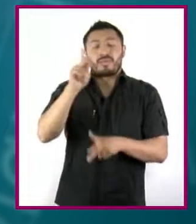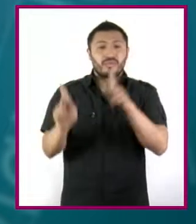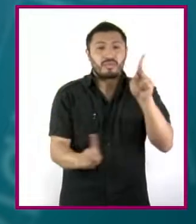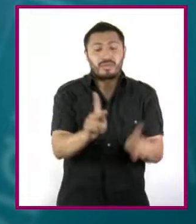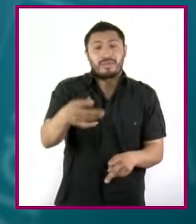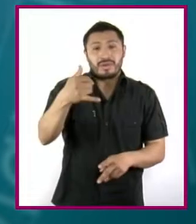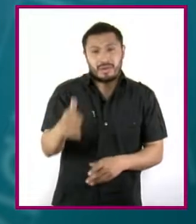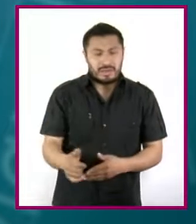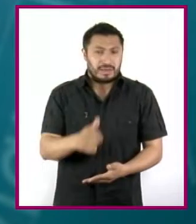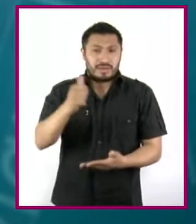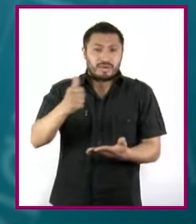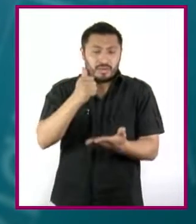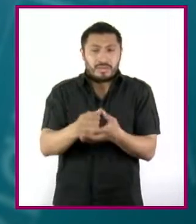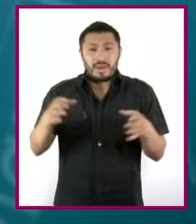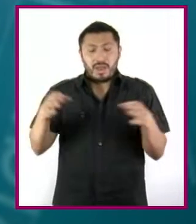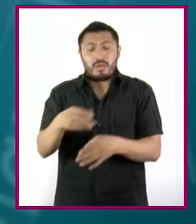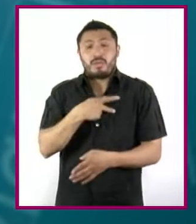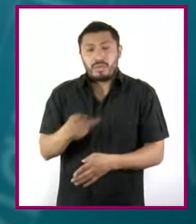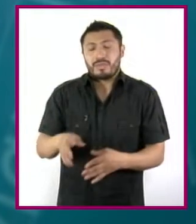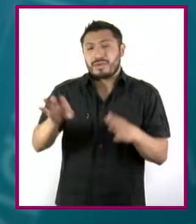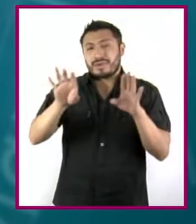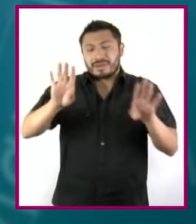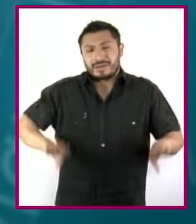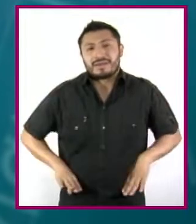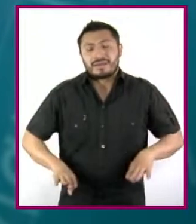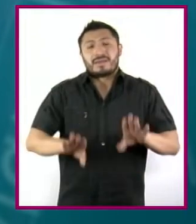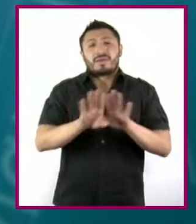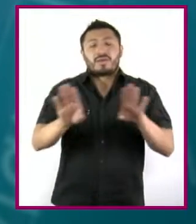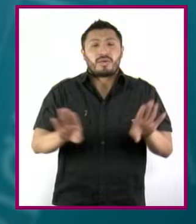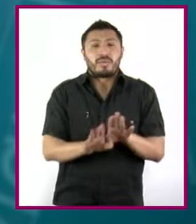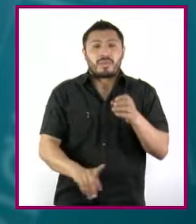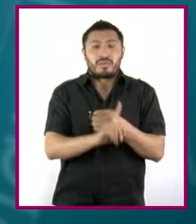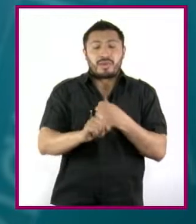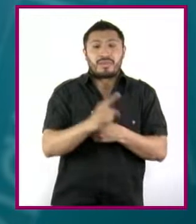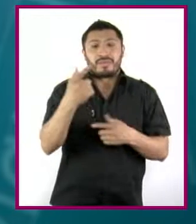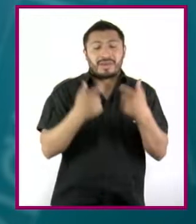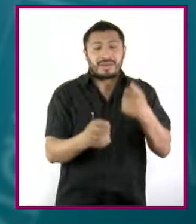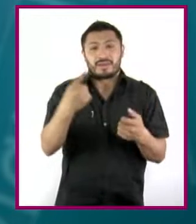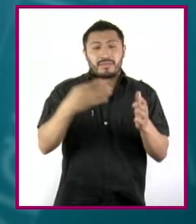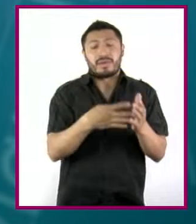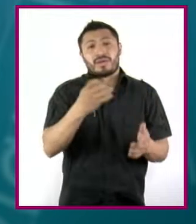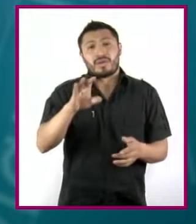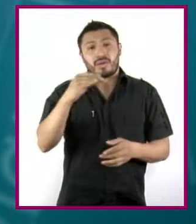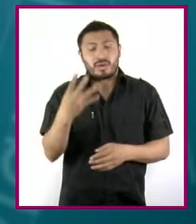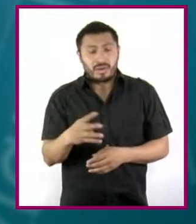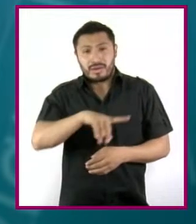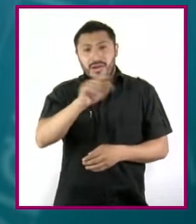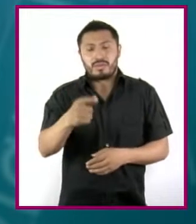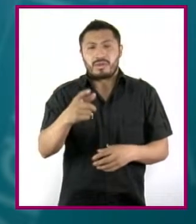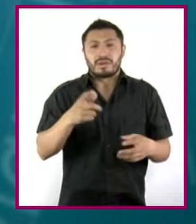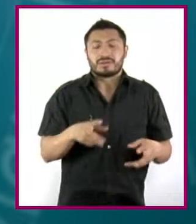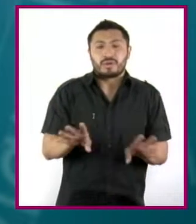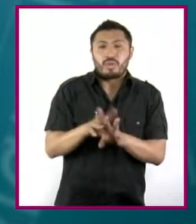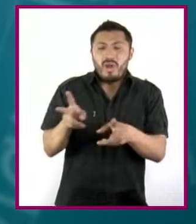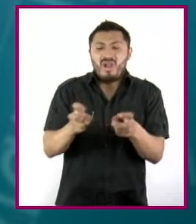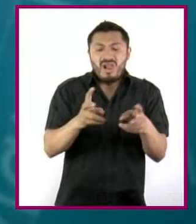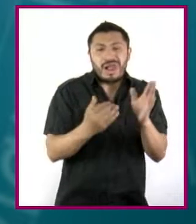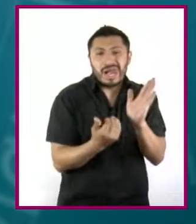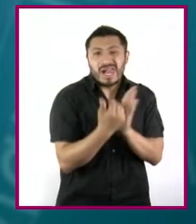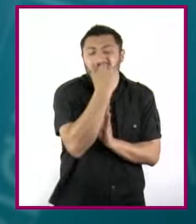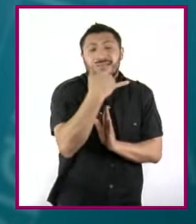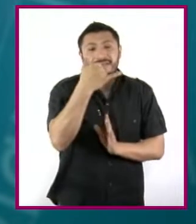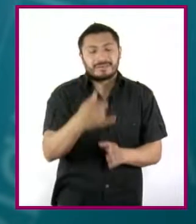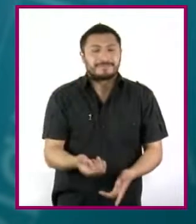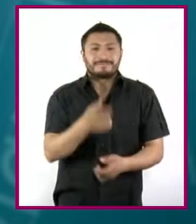urbanas marginadas, por factores como la crisis económica en 1994, el aumento de la delincuencia y la liberación en